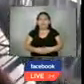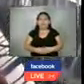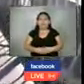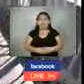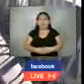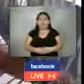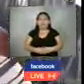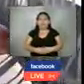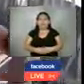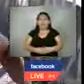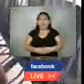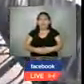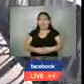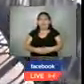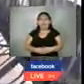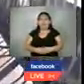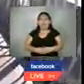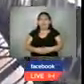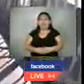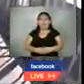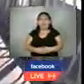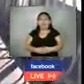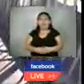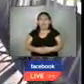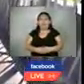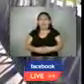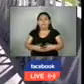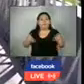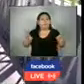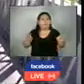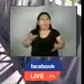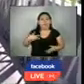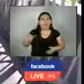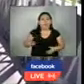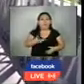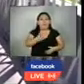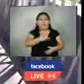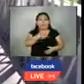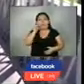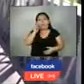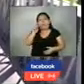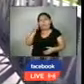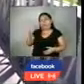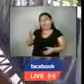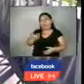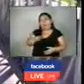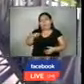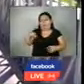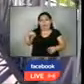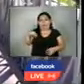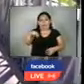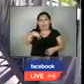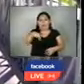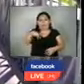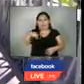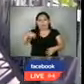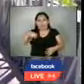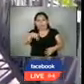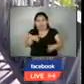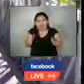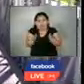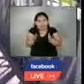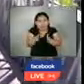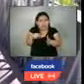Como la gente es necesita, vuelve a salir a la calle. Y nosotros lo que vamos viendo es de que el paso peatonal lo